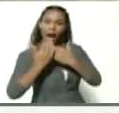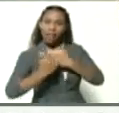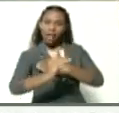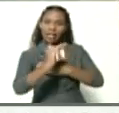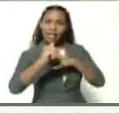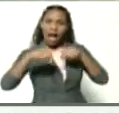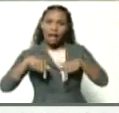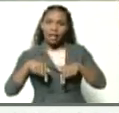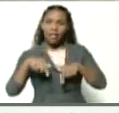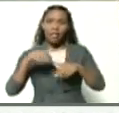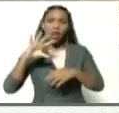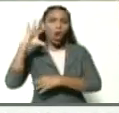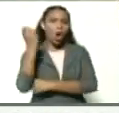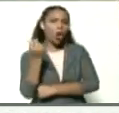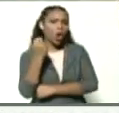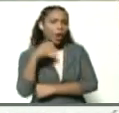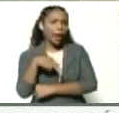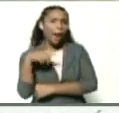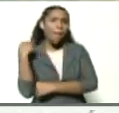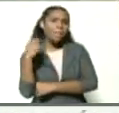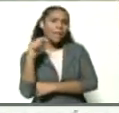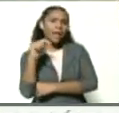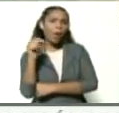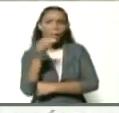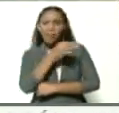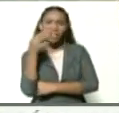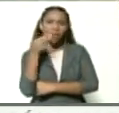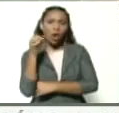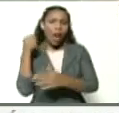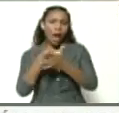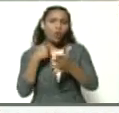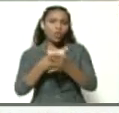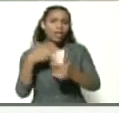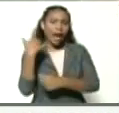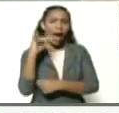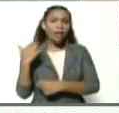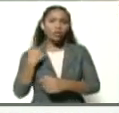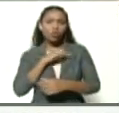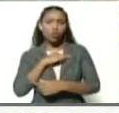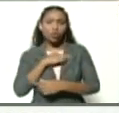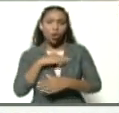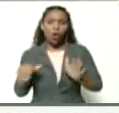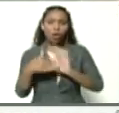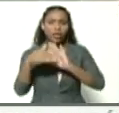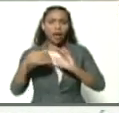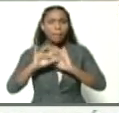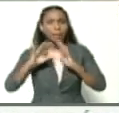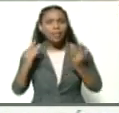avance, ningún logro, menos ningún éxito en la lucha que hemos tenido contra la pandemia.